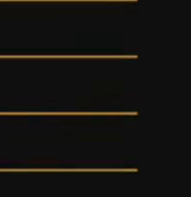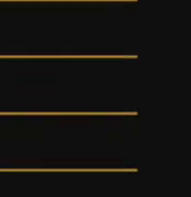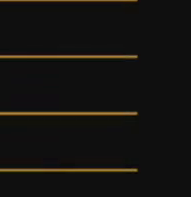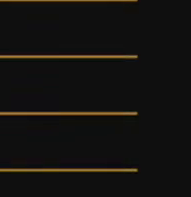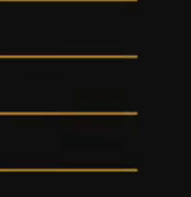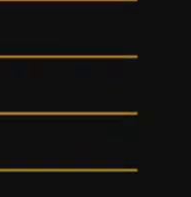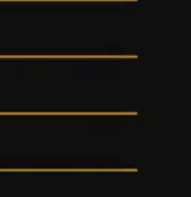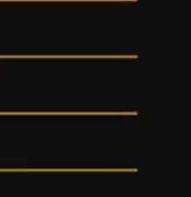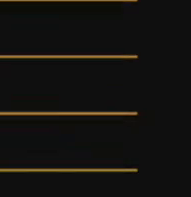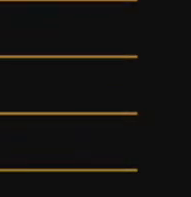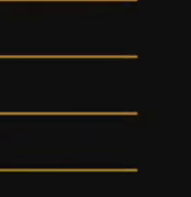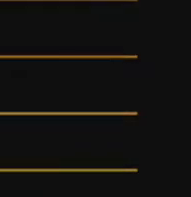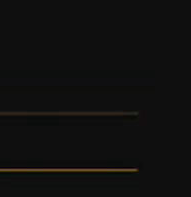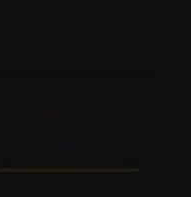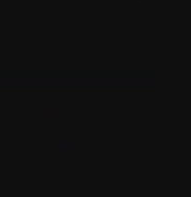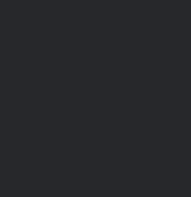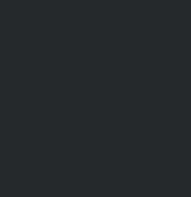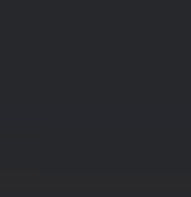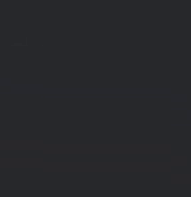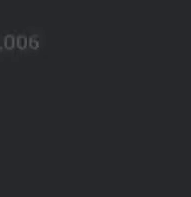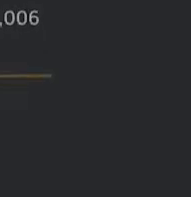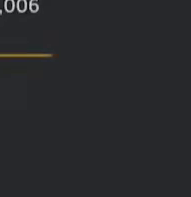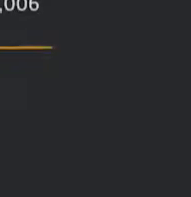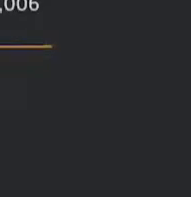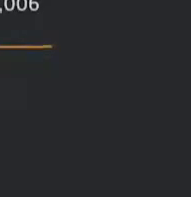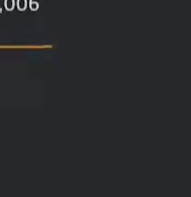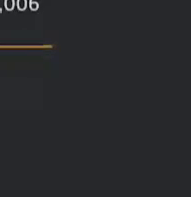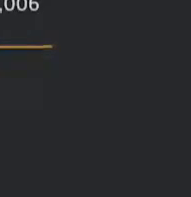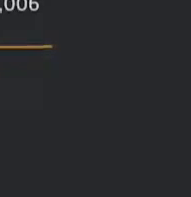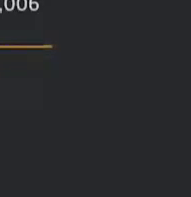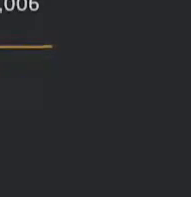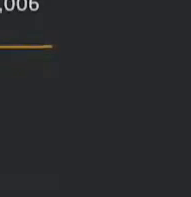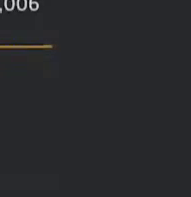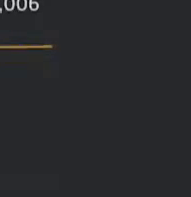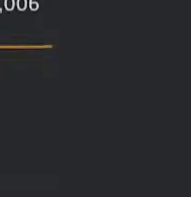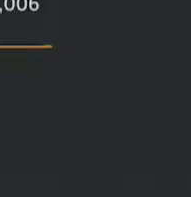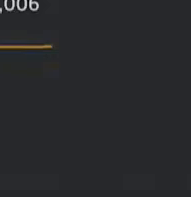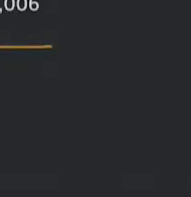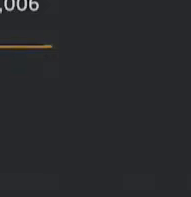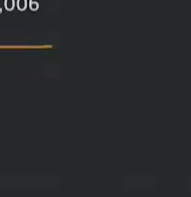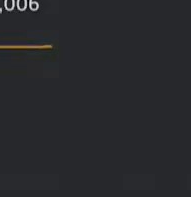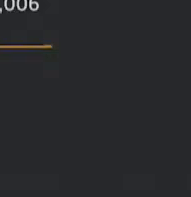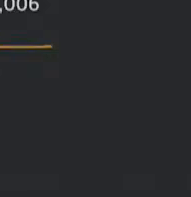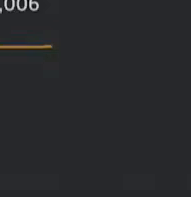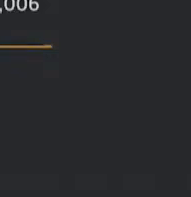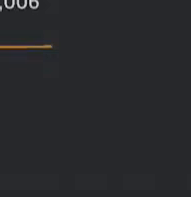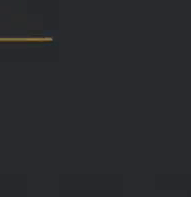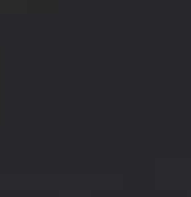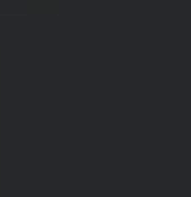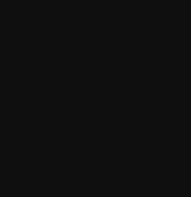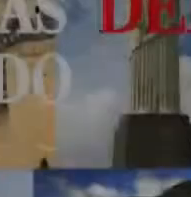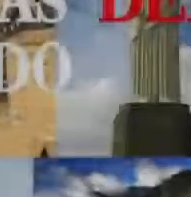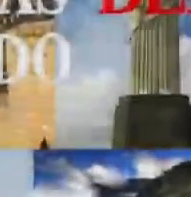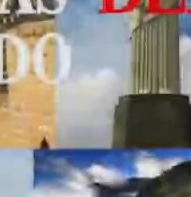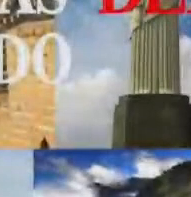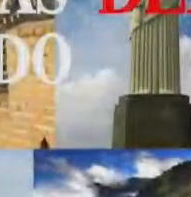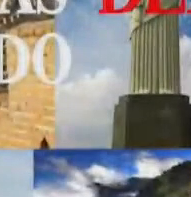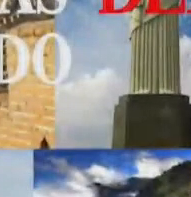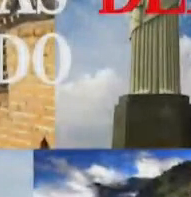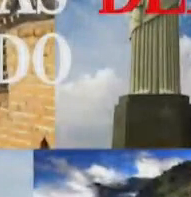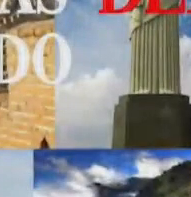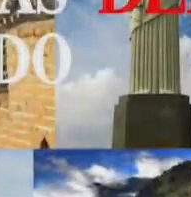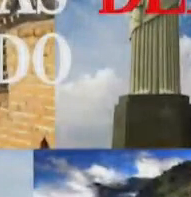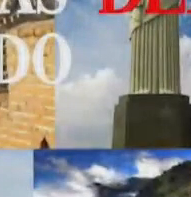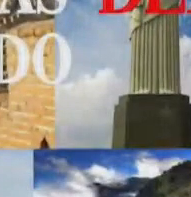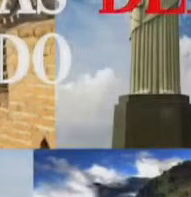con nuestros lectores nos afianza a nivel regional con una masiva circulación, llegando a miles de lectores. El Diario